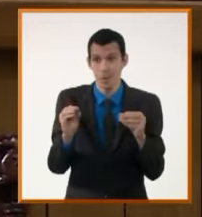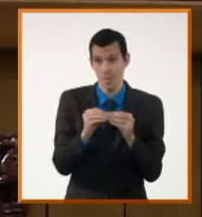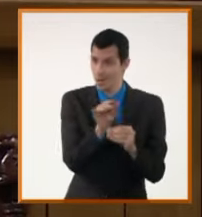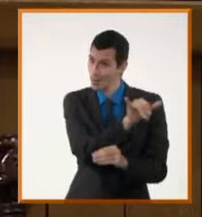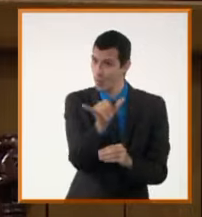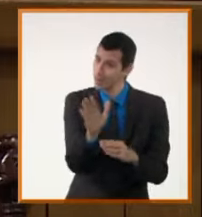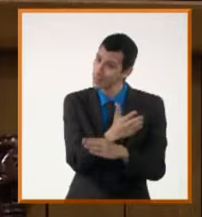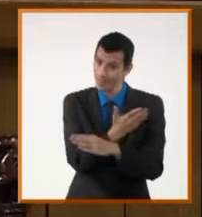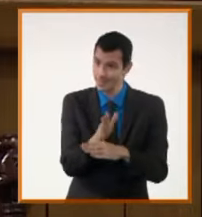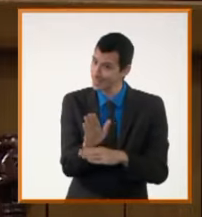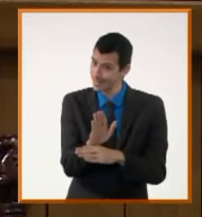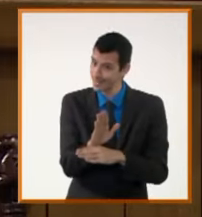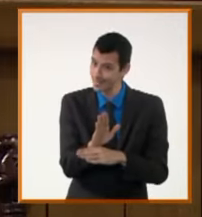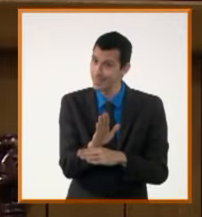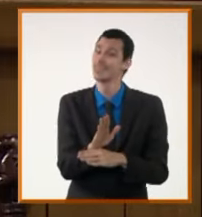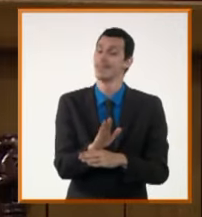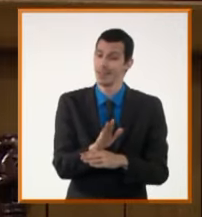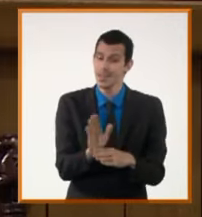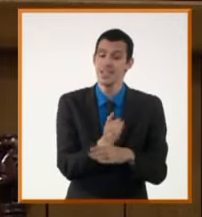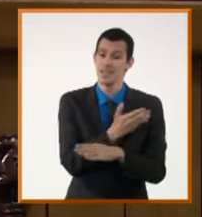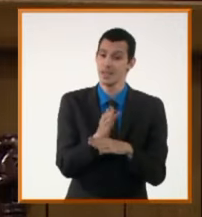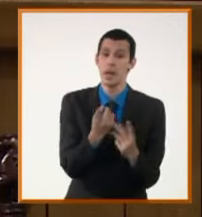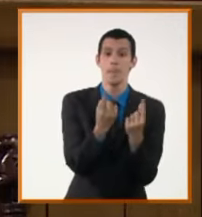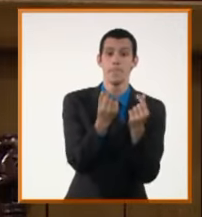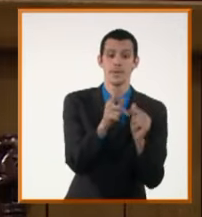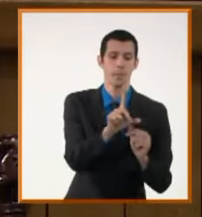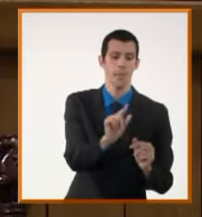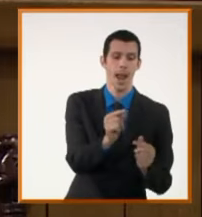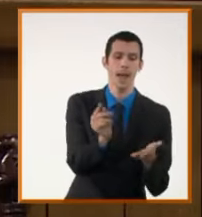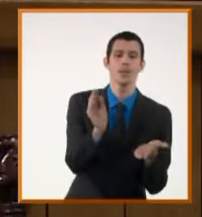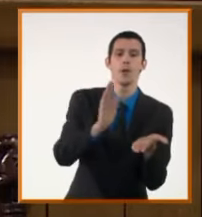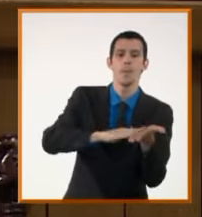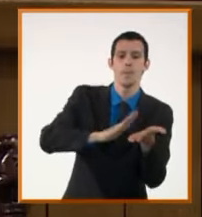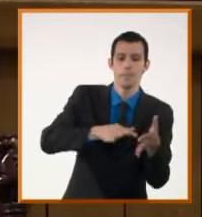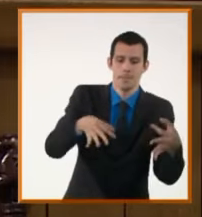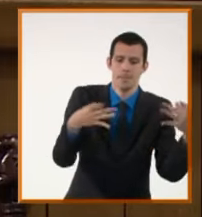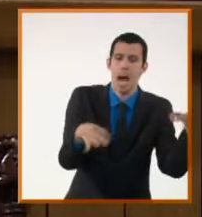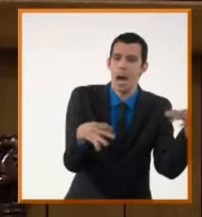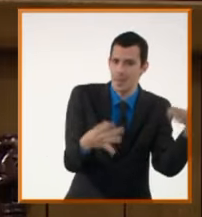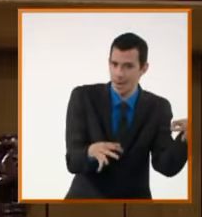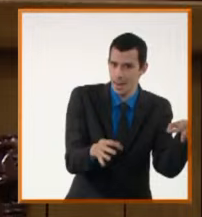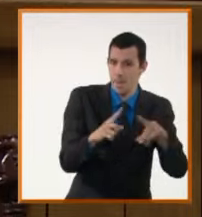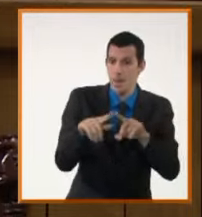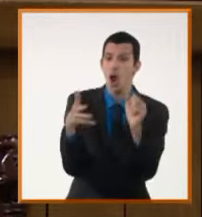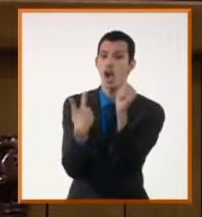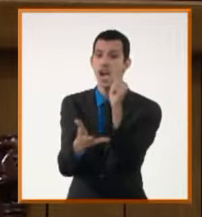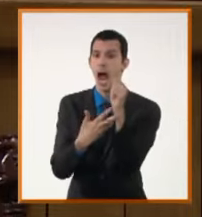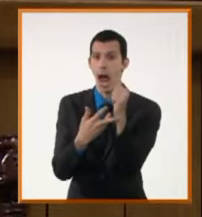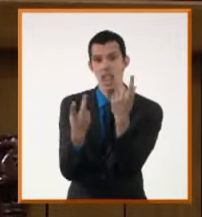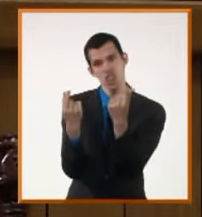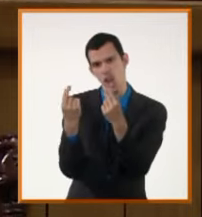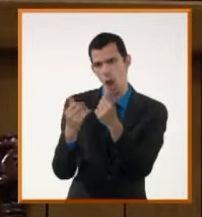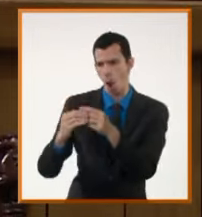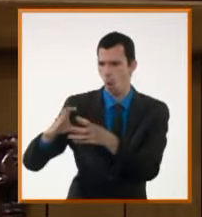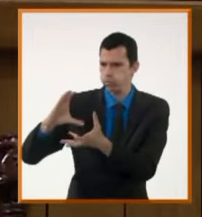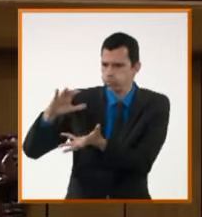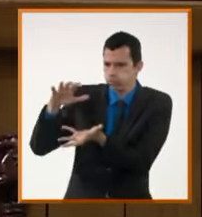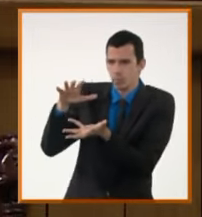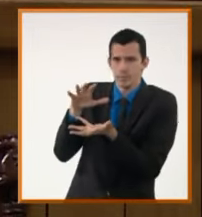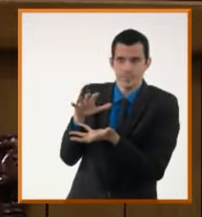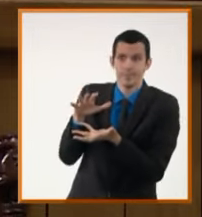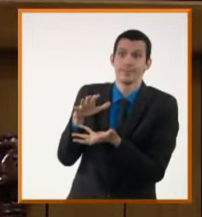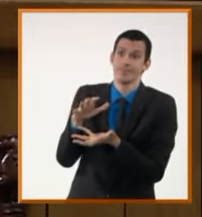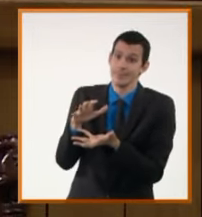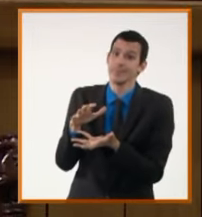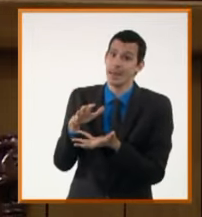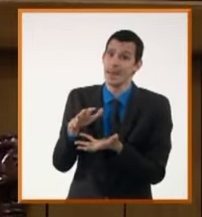hay que pagar en este sentido. Bueno, se ha establecido y se ha aprobado un mecanismo donde ya vamos a tomar los precios de referencia del lugar donde está esa